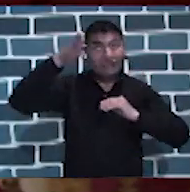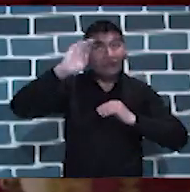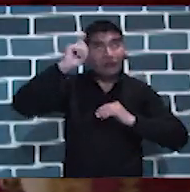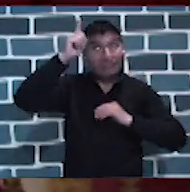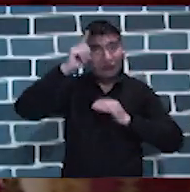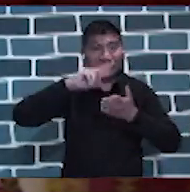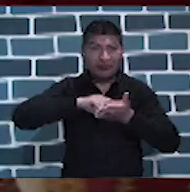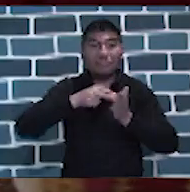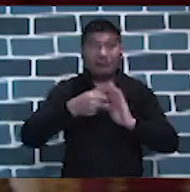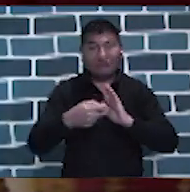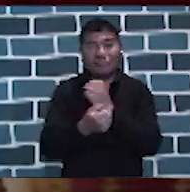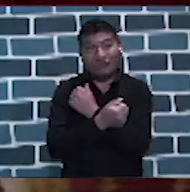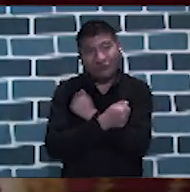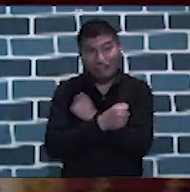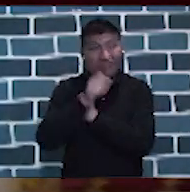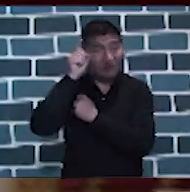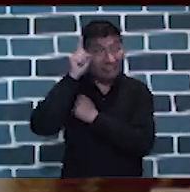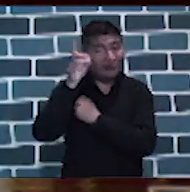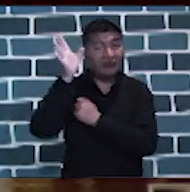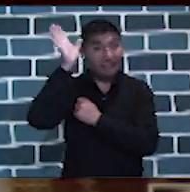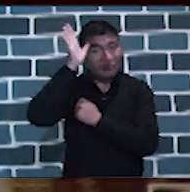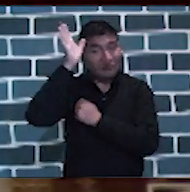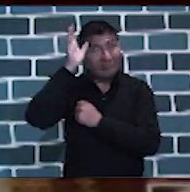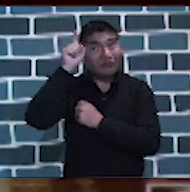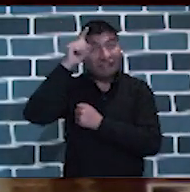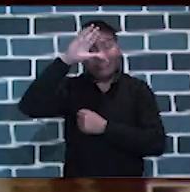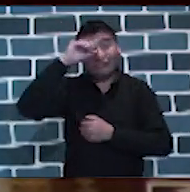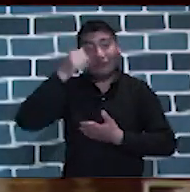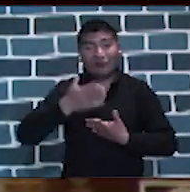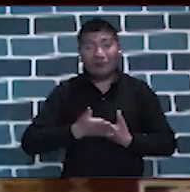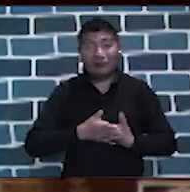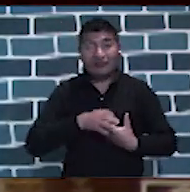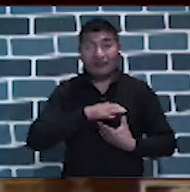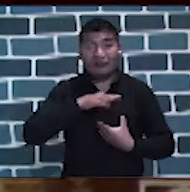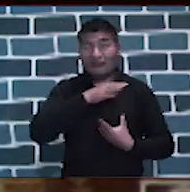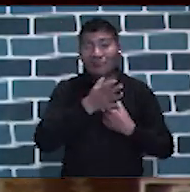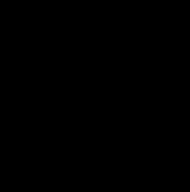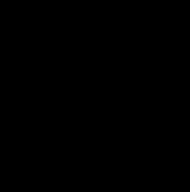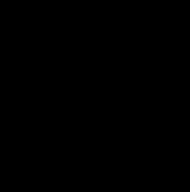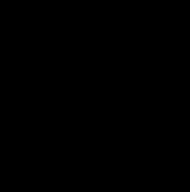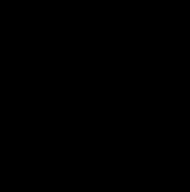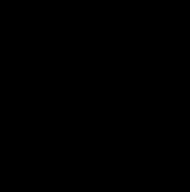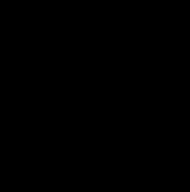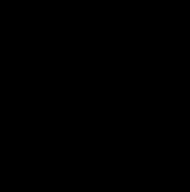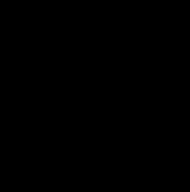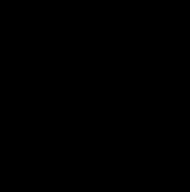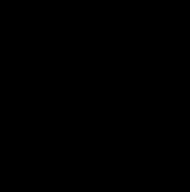amor, que es Padre, que es Hijo y que es Espíritu Santo.